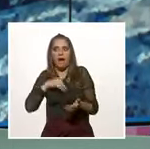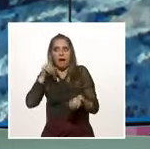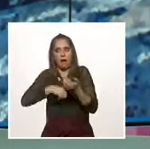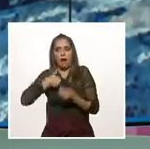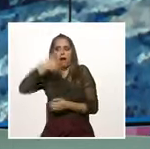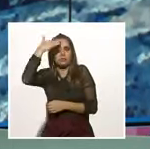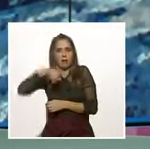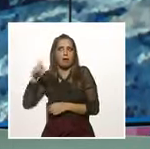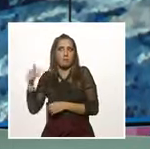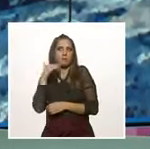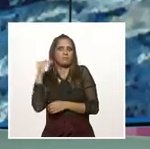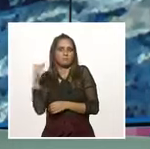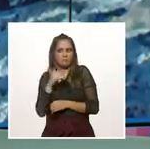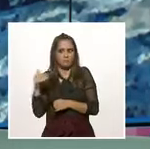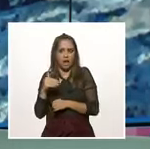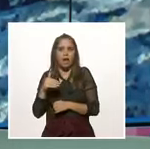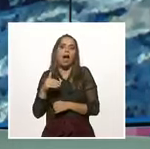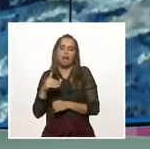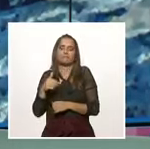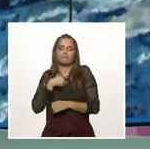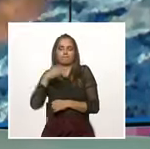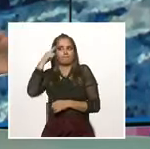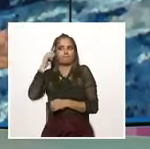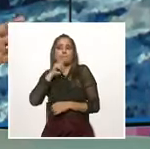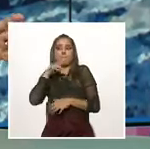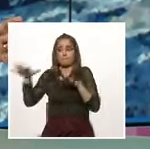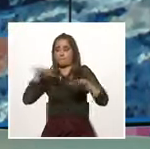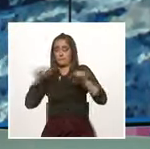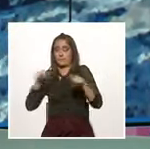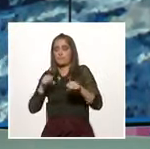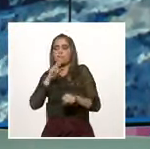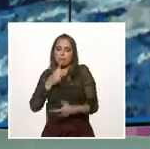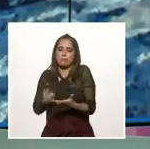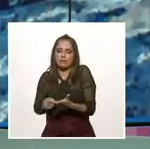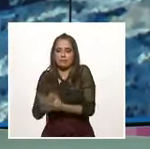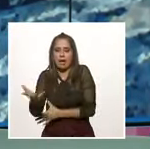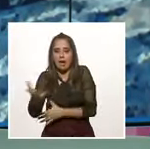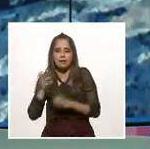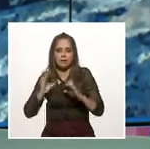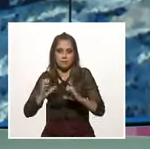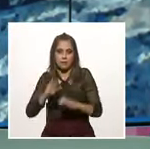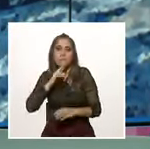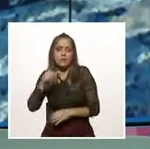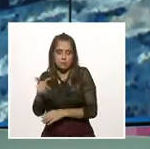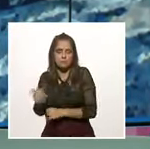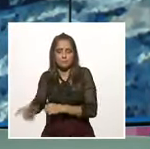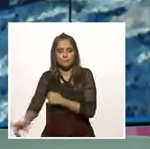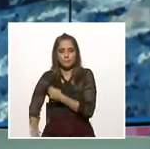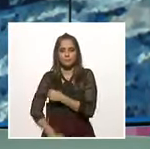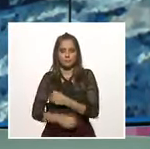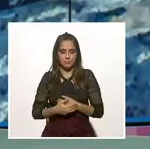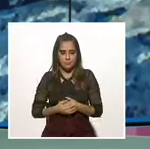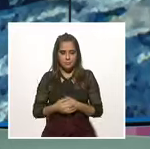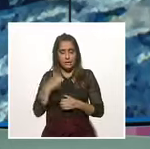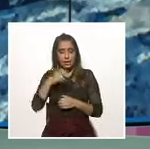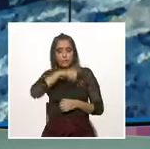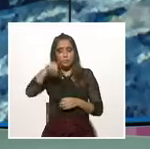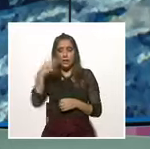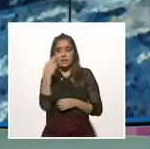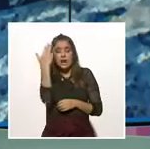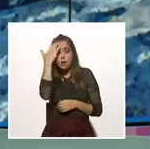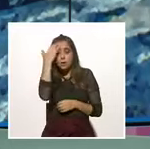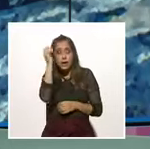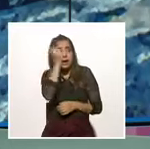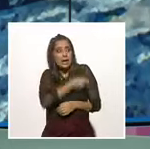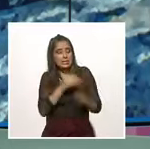lo mencionan, para saber si mi vivienda tiene esas características y en algún momento dado cuáles serían mis acciones a seguir. Pero esto es conocimiento